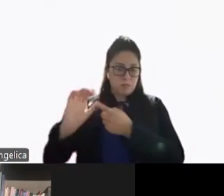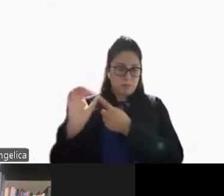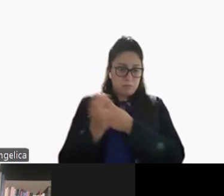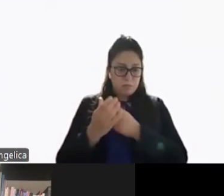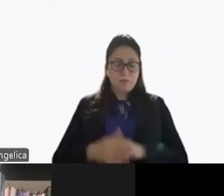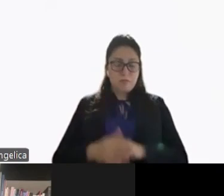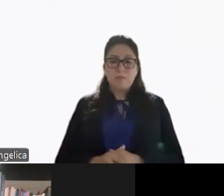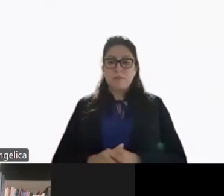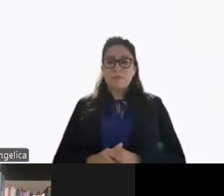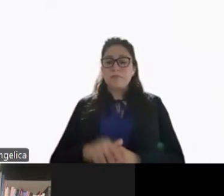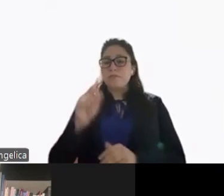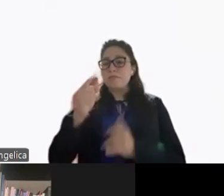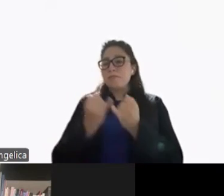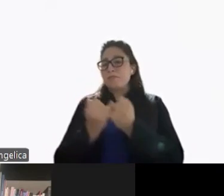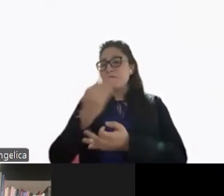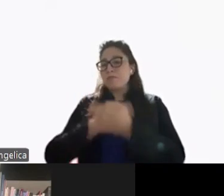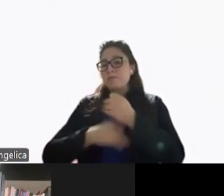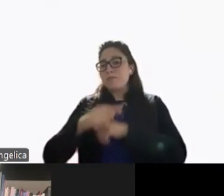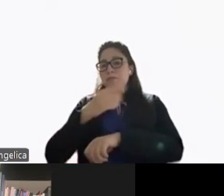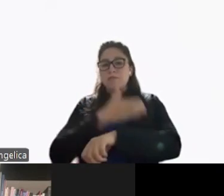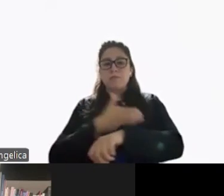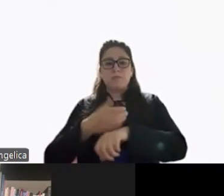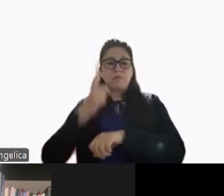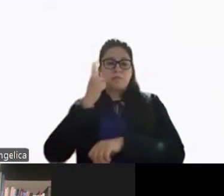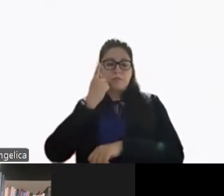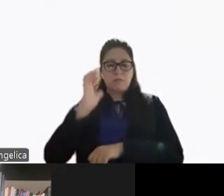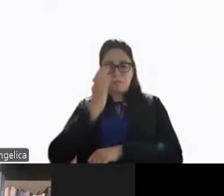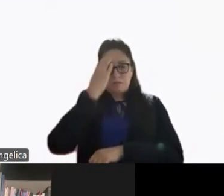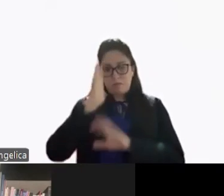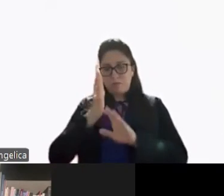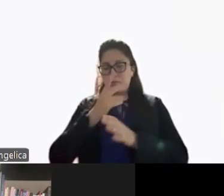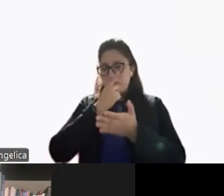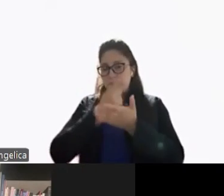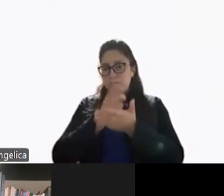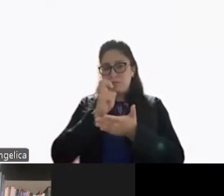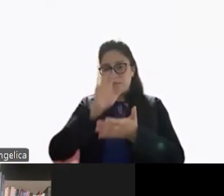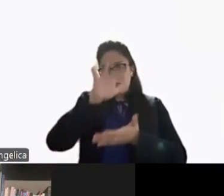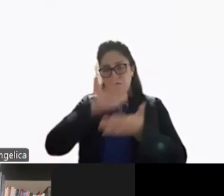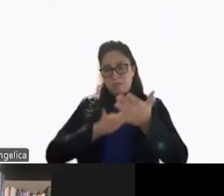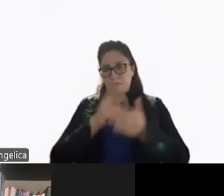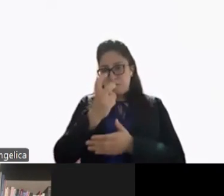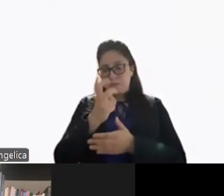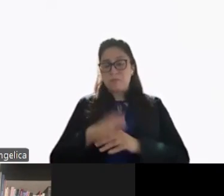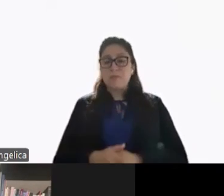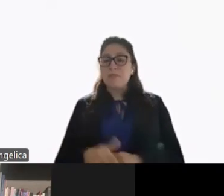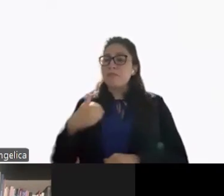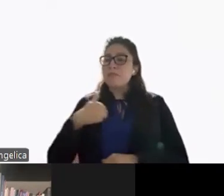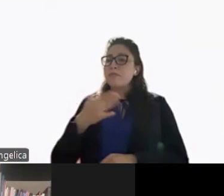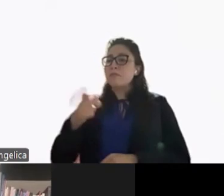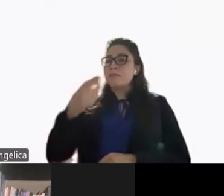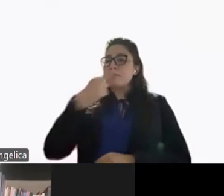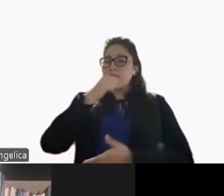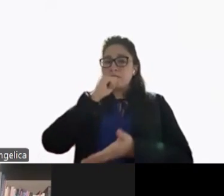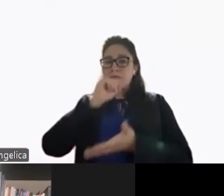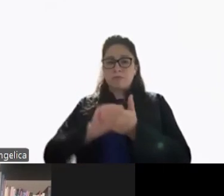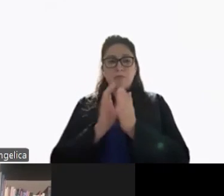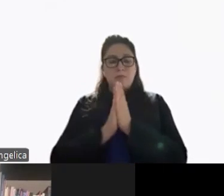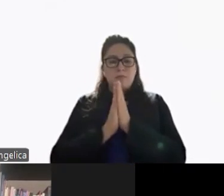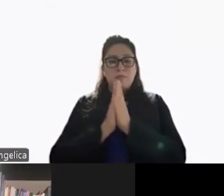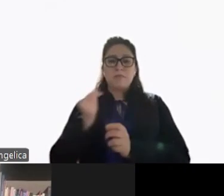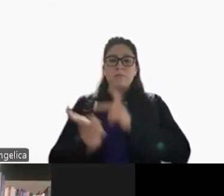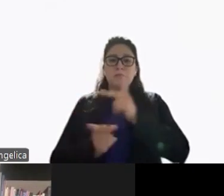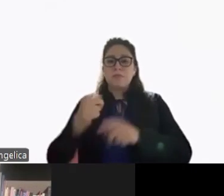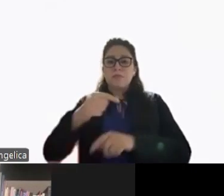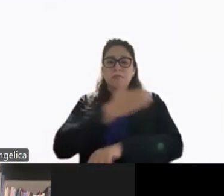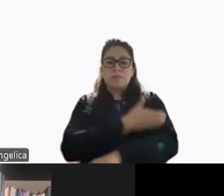es de conocimiento de todas y todos ustedes, solicitaría gentilmente, diputado secretario, si es tan gentil, consultar a los integrantes si es